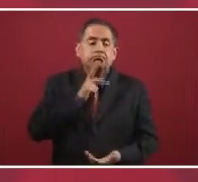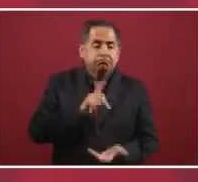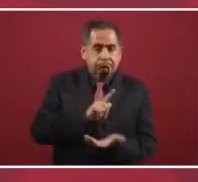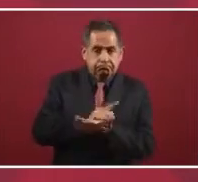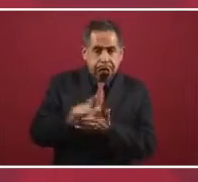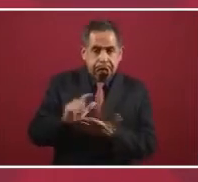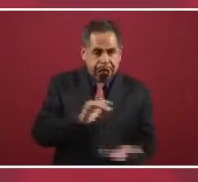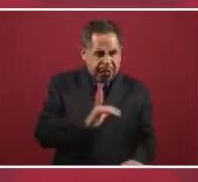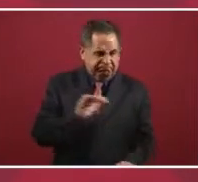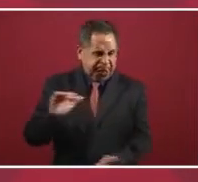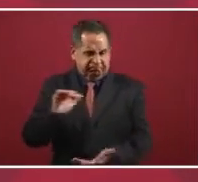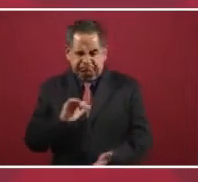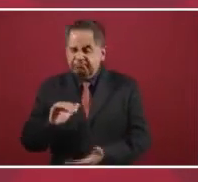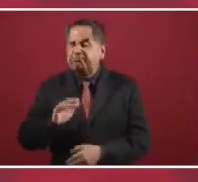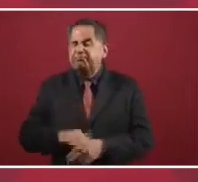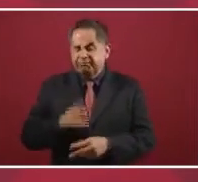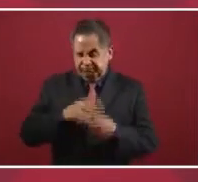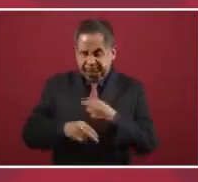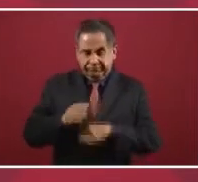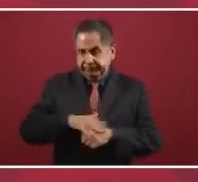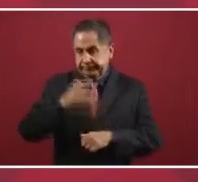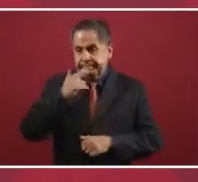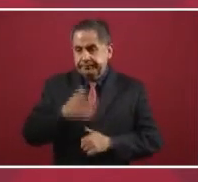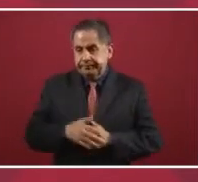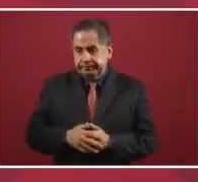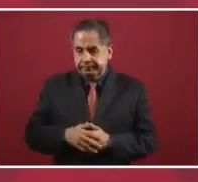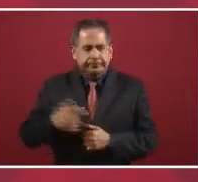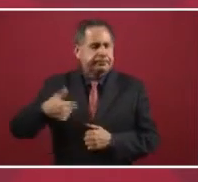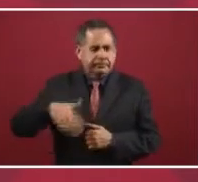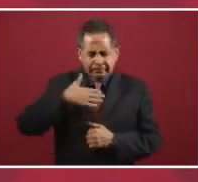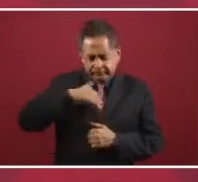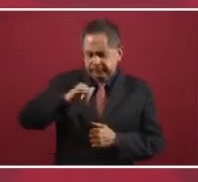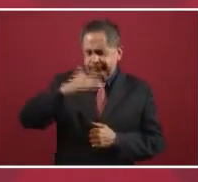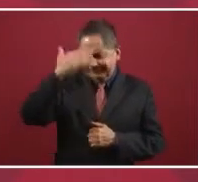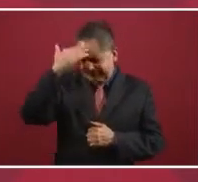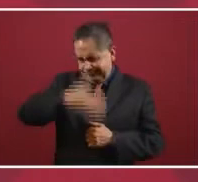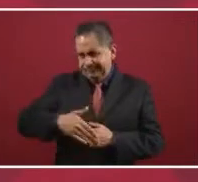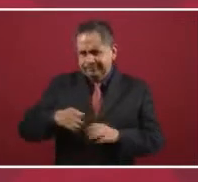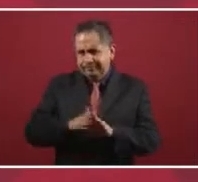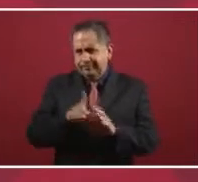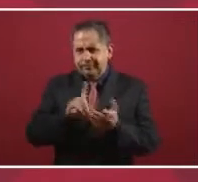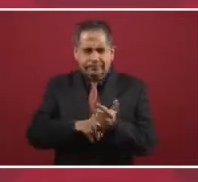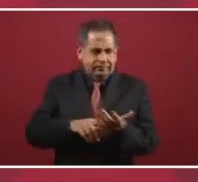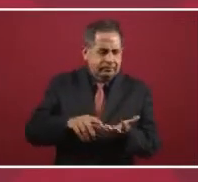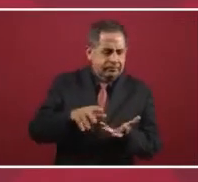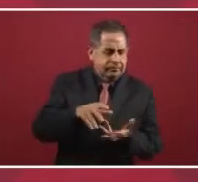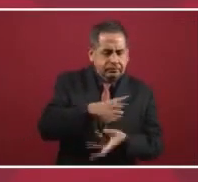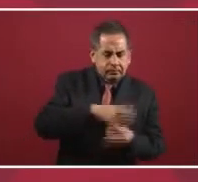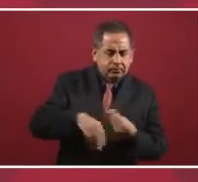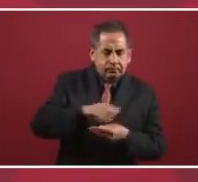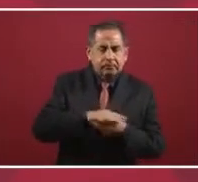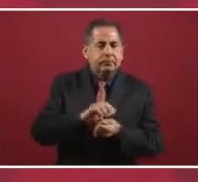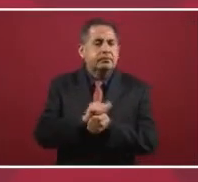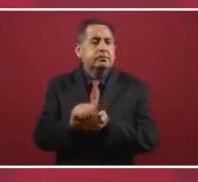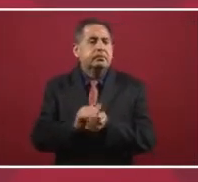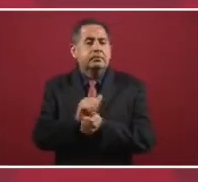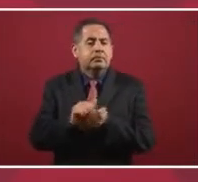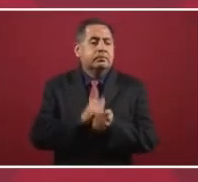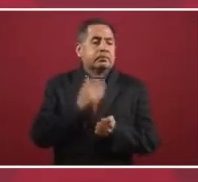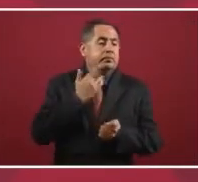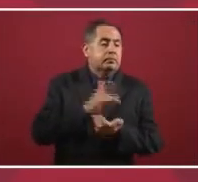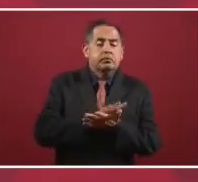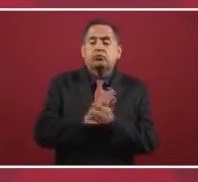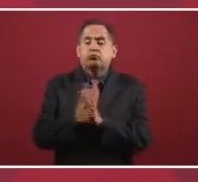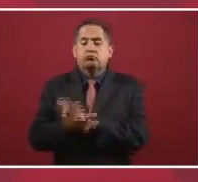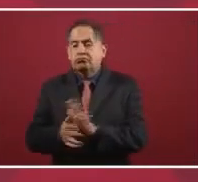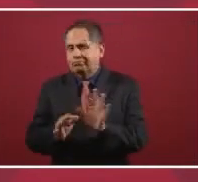importante. Sabemos bien lo que se tiene que hacer en materia de refinación, ya se está